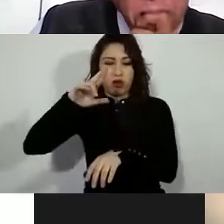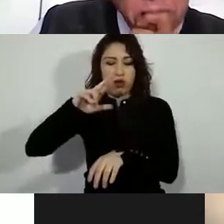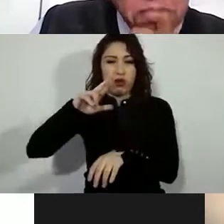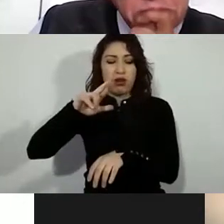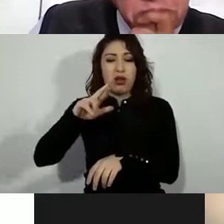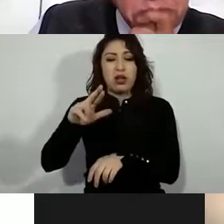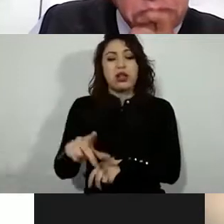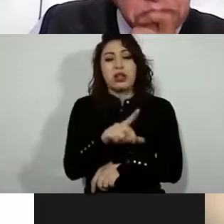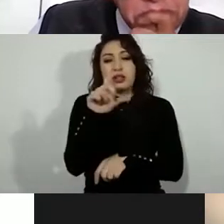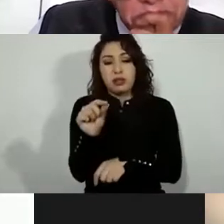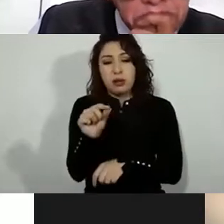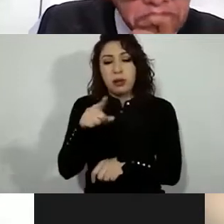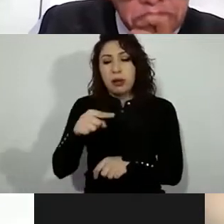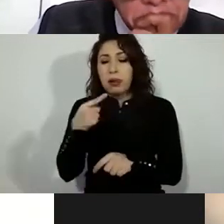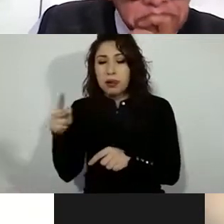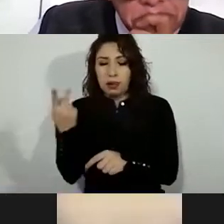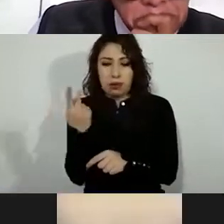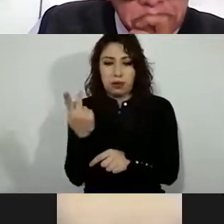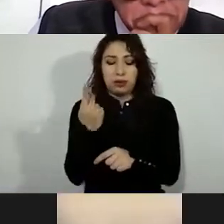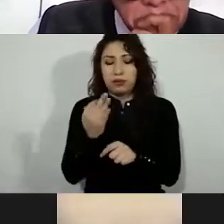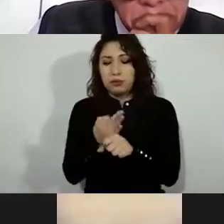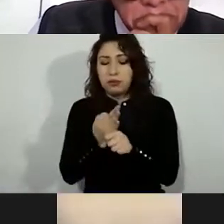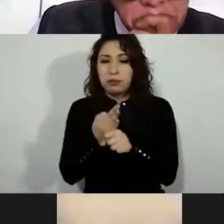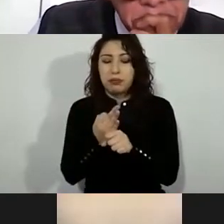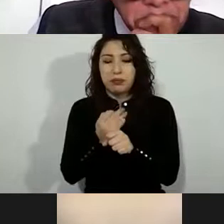por ahí un tema que es muy